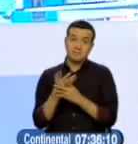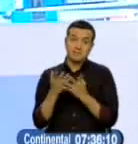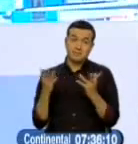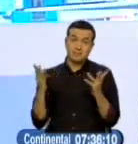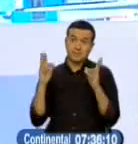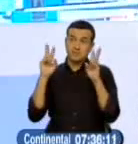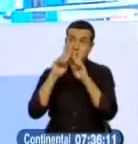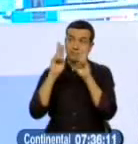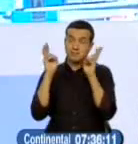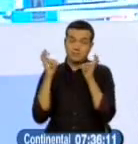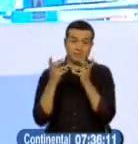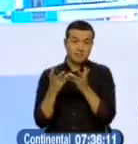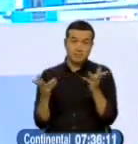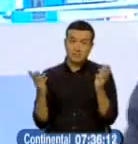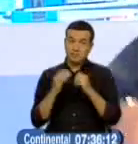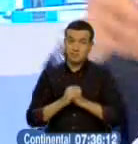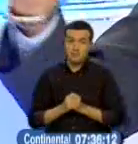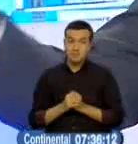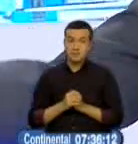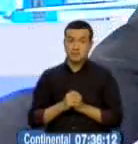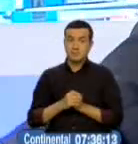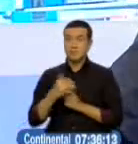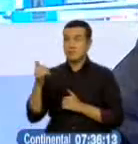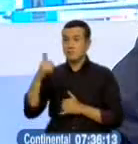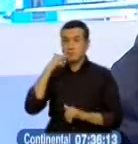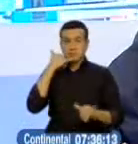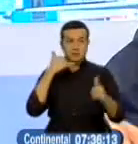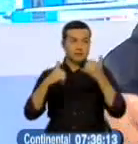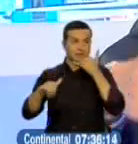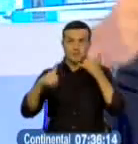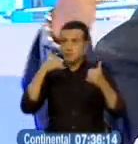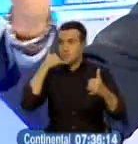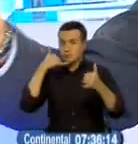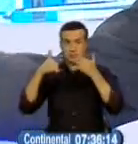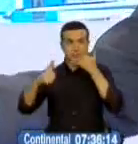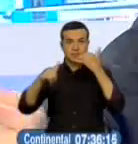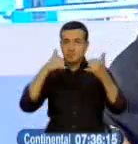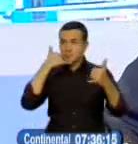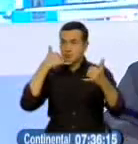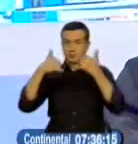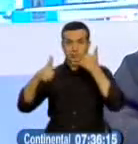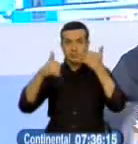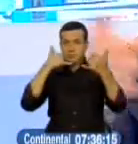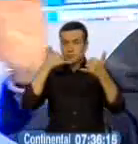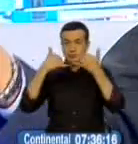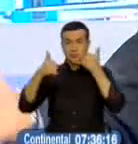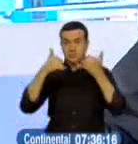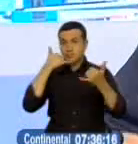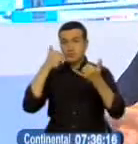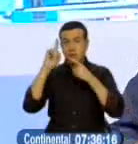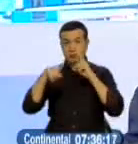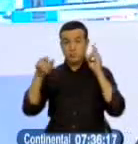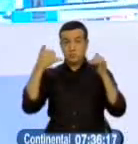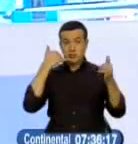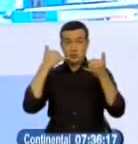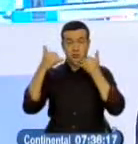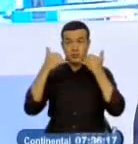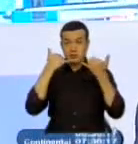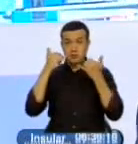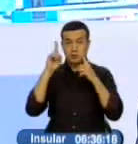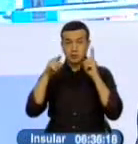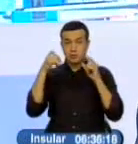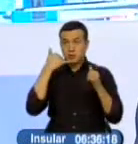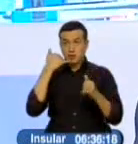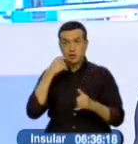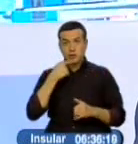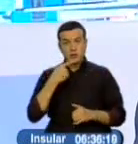un tema. Yo recibo llamadas todos los días a veces incluso en ciertos